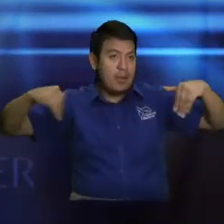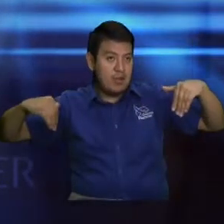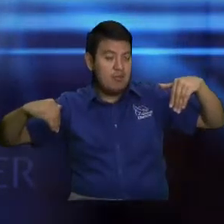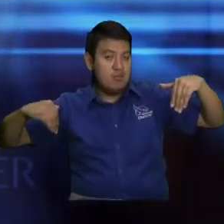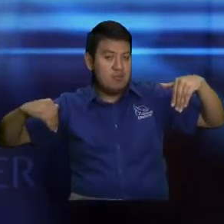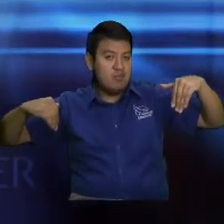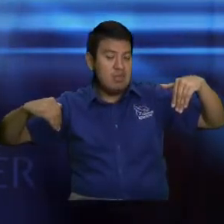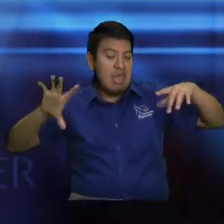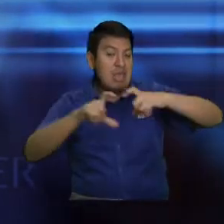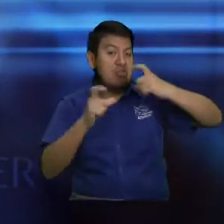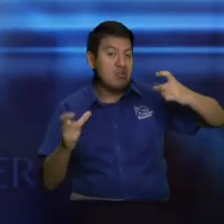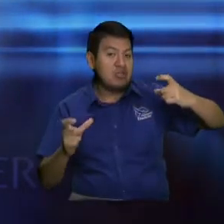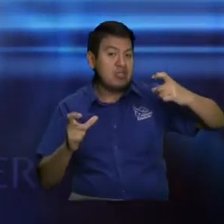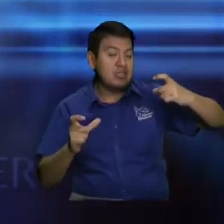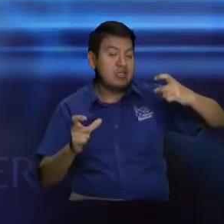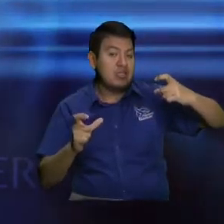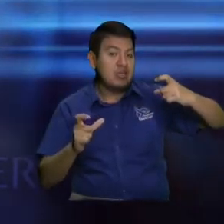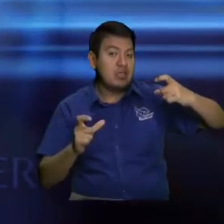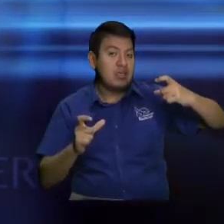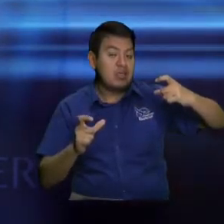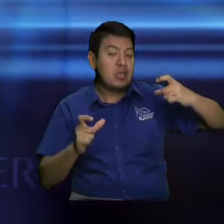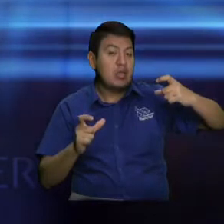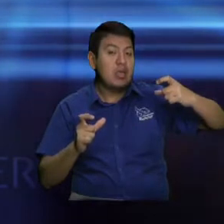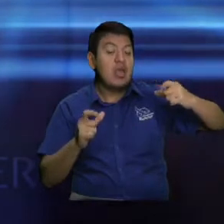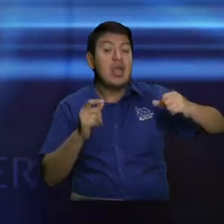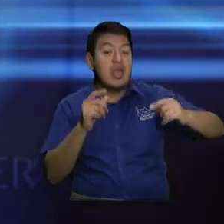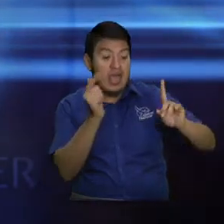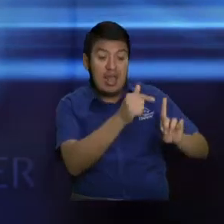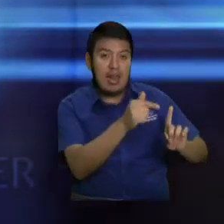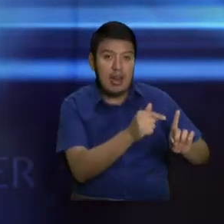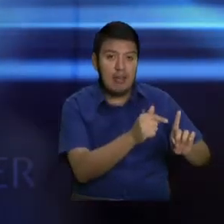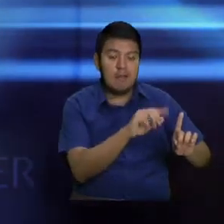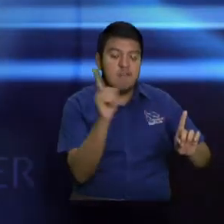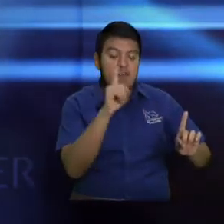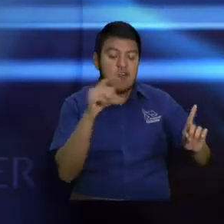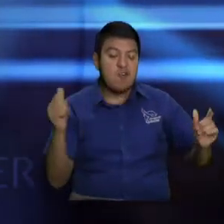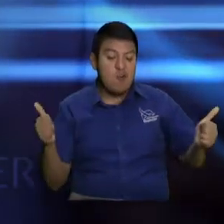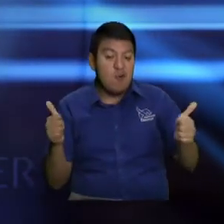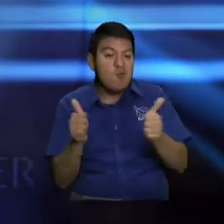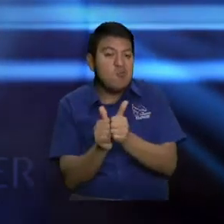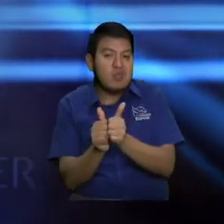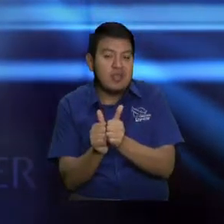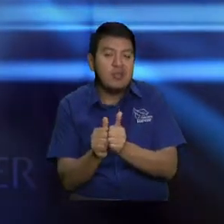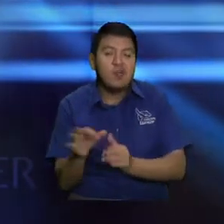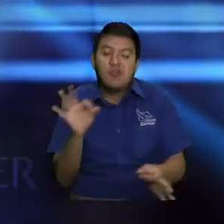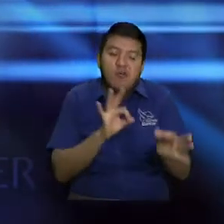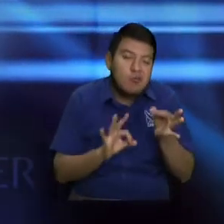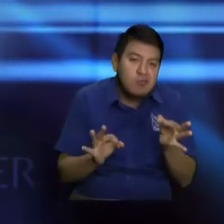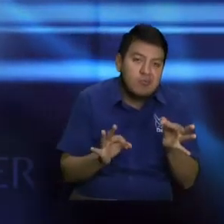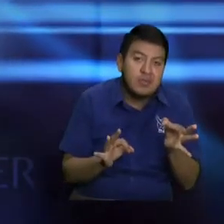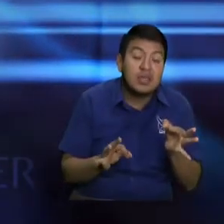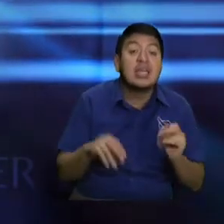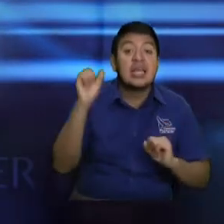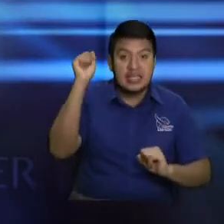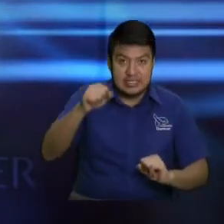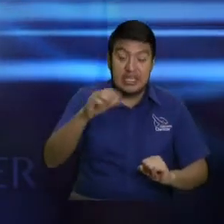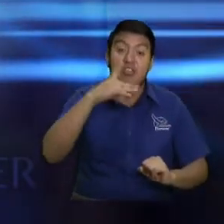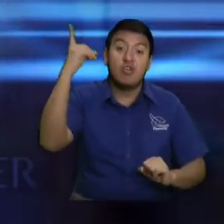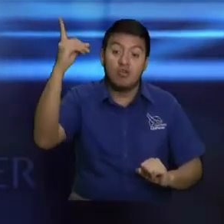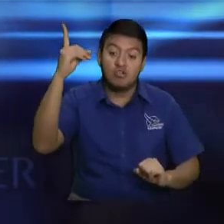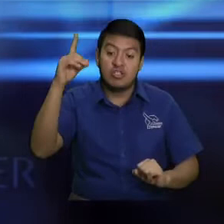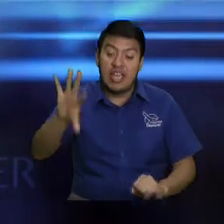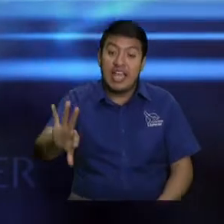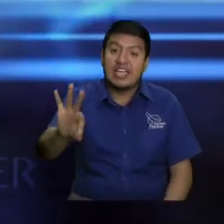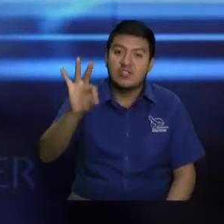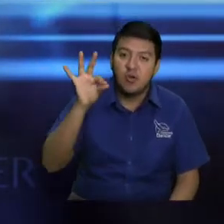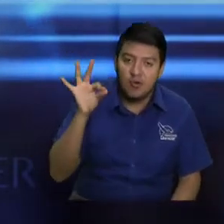no lo junta el hombre. Si Dios lo separó, ¿para qué lo va a juntar? A ver, si Dios lo juntó, ¿para qué